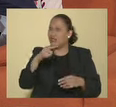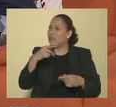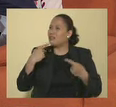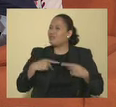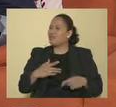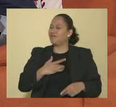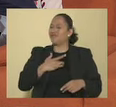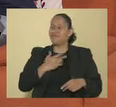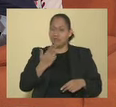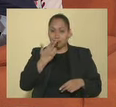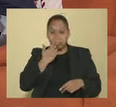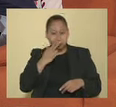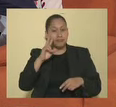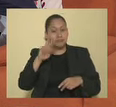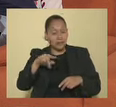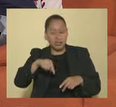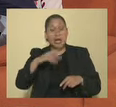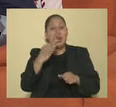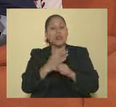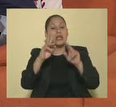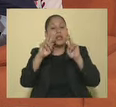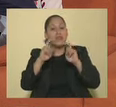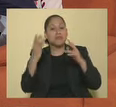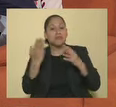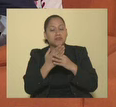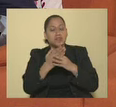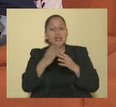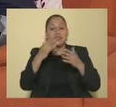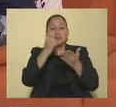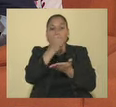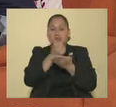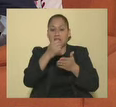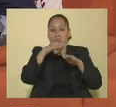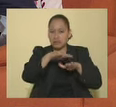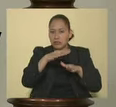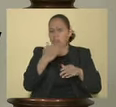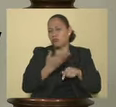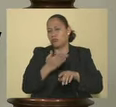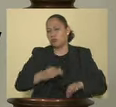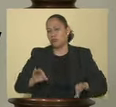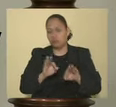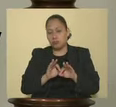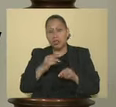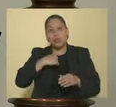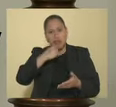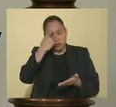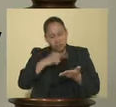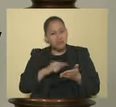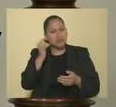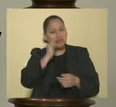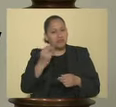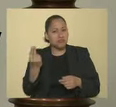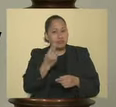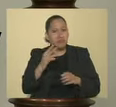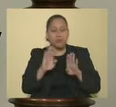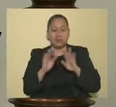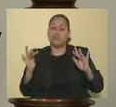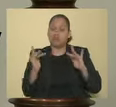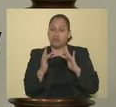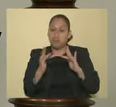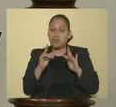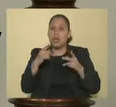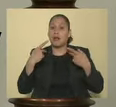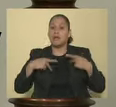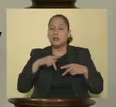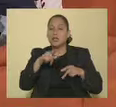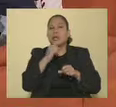para nosotros, porque esta sección es muy importante, Ciudad Incluyente, y yo creo que tenemos que estar, ponernos en el lugar de las